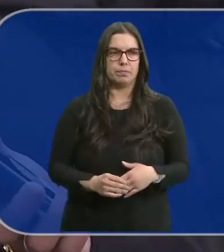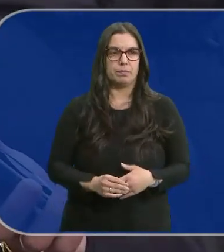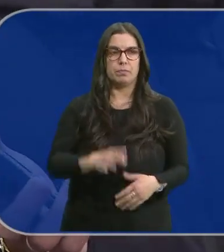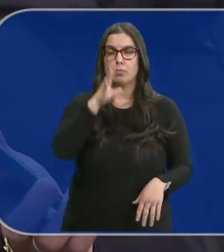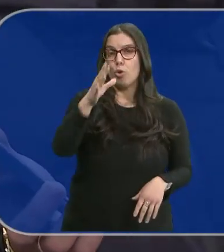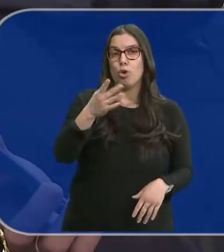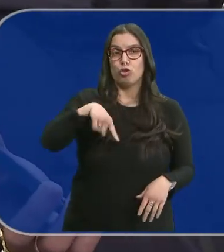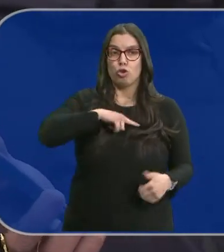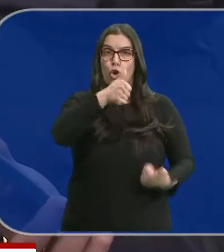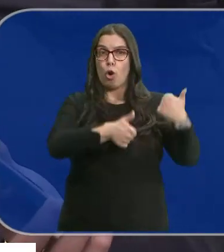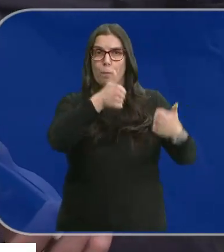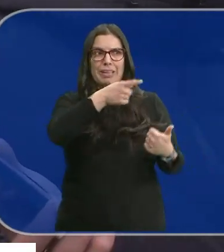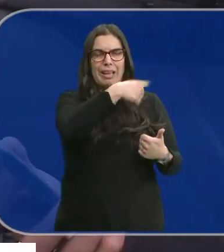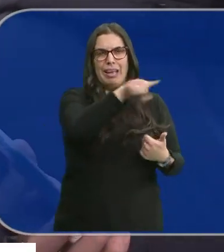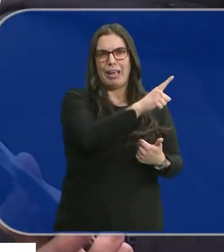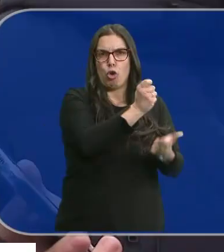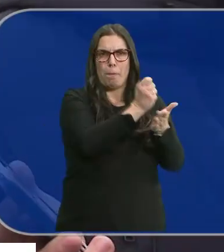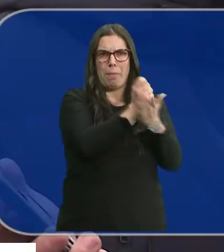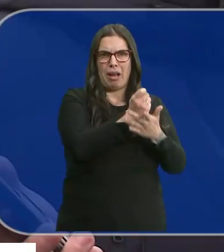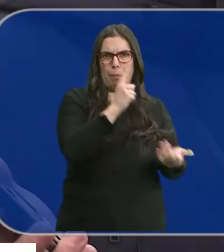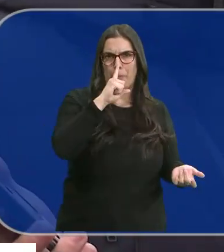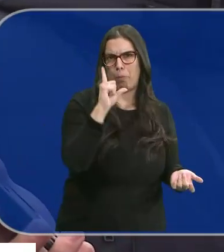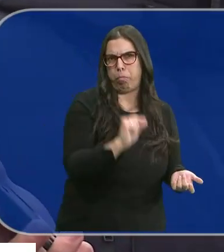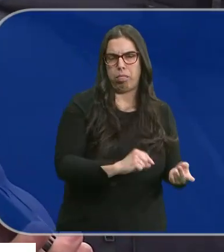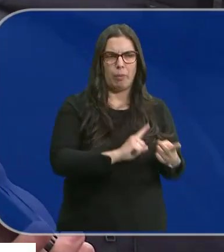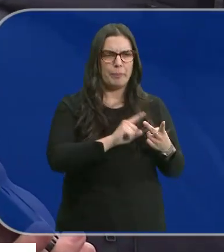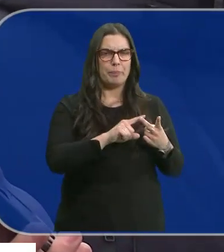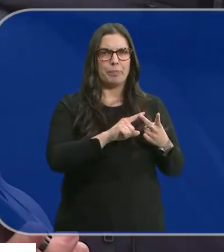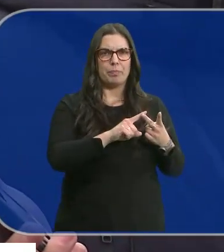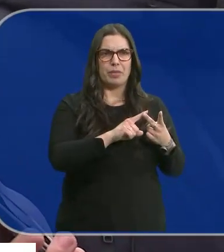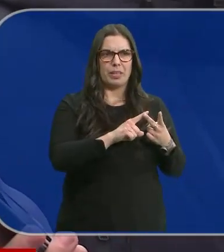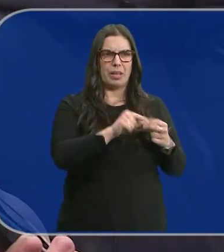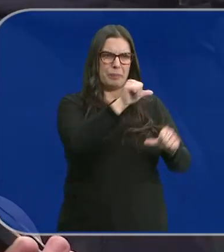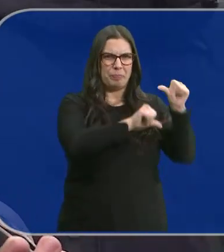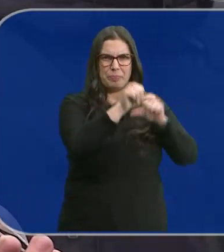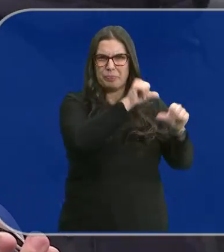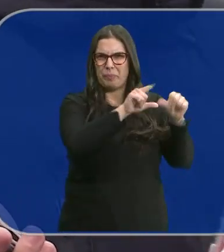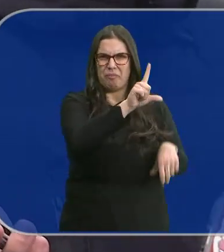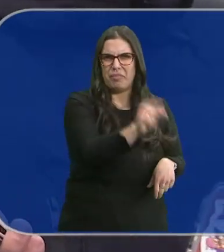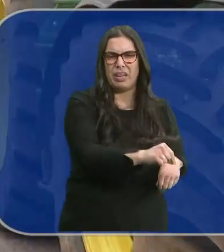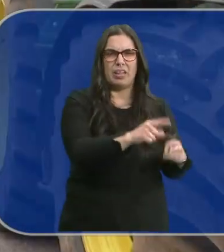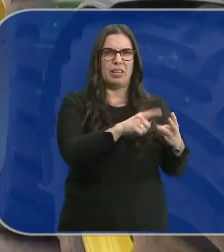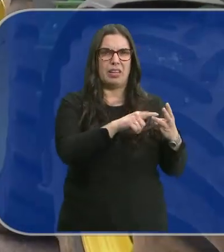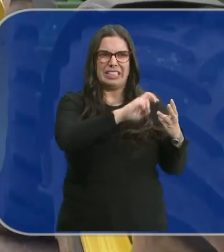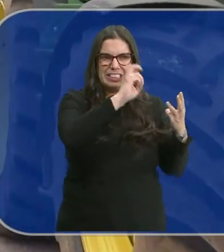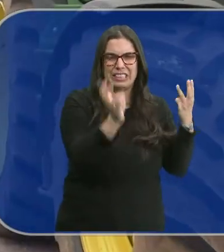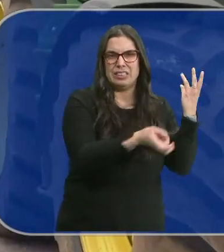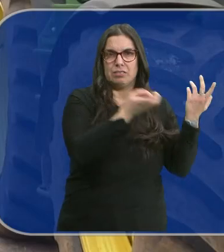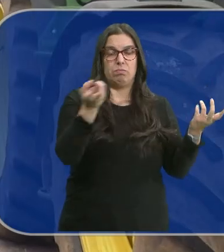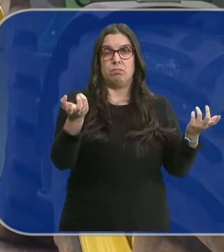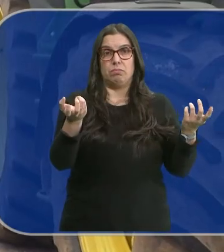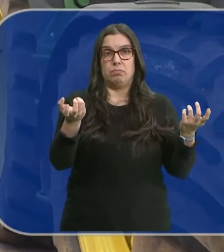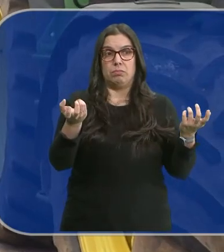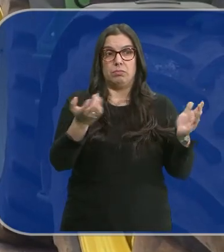Porque estamos compitiendo con una mano de obra infinitamente más barata, con unos insumos infinitamente más baratos. No van a traer más